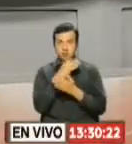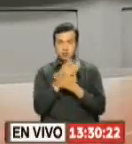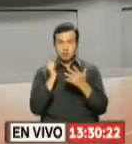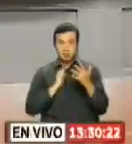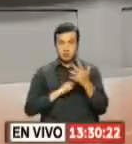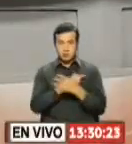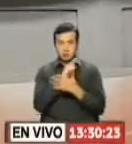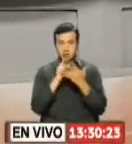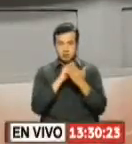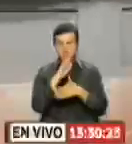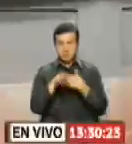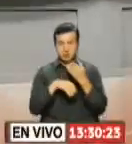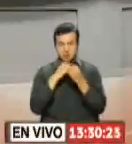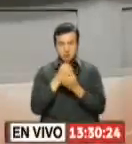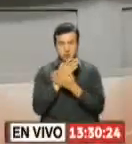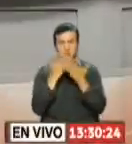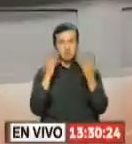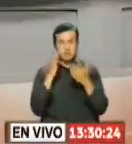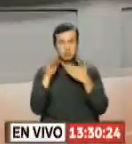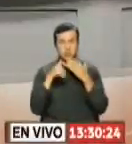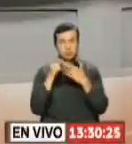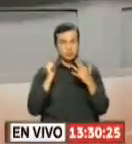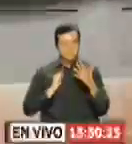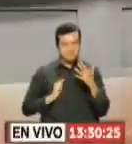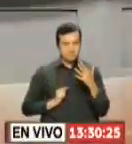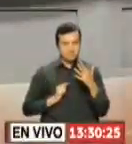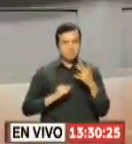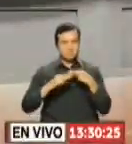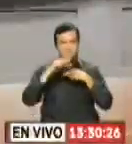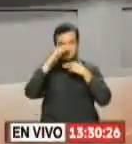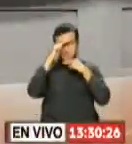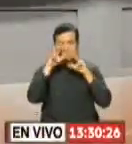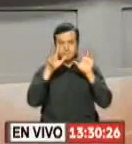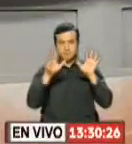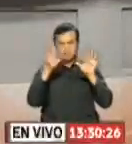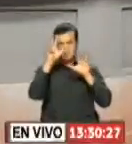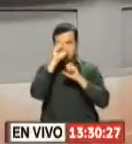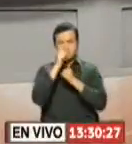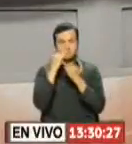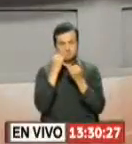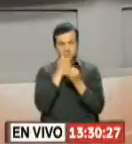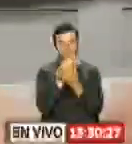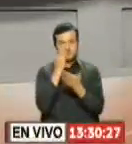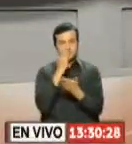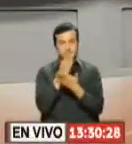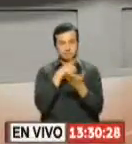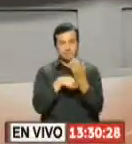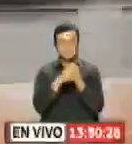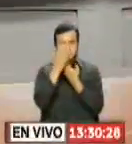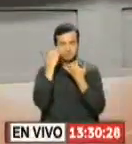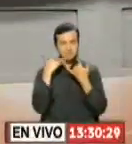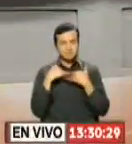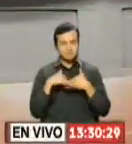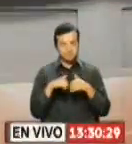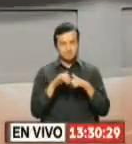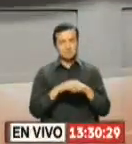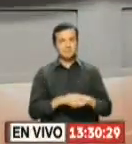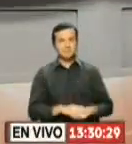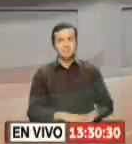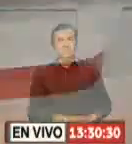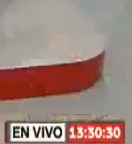ampliar esta información, María Lucía. Tendremos todos los detalles en Telediario Estelar a las 8 de la noche. Por ahora hacemos una pausa y volvemos con más